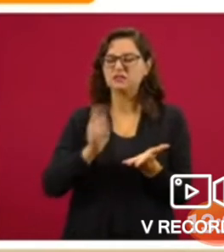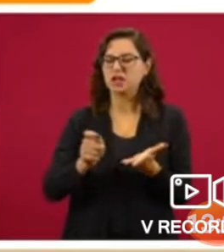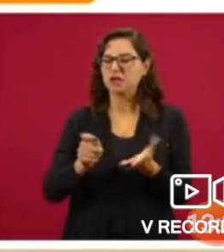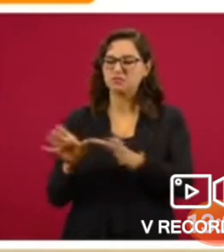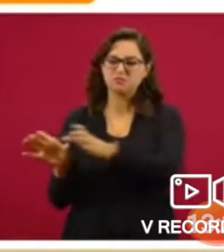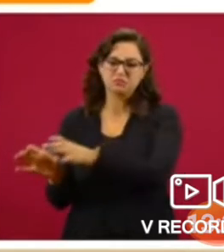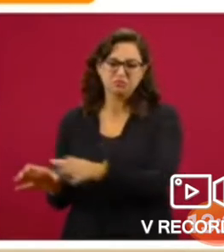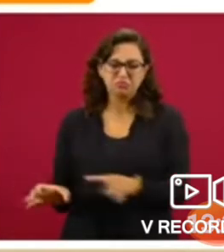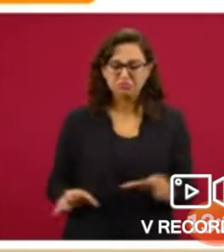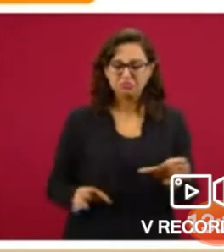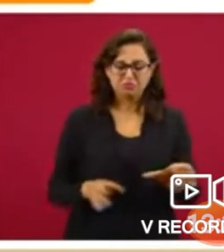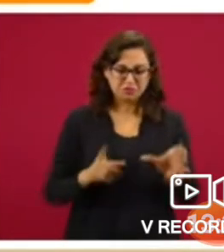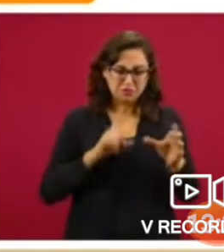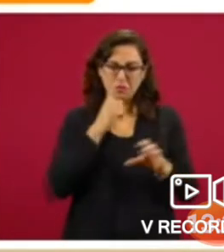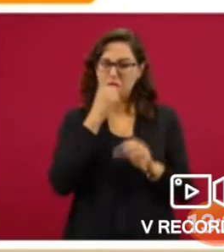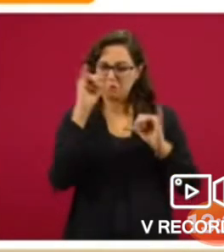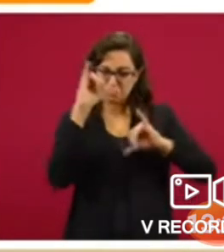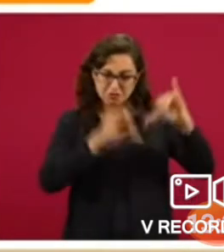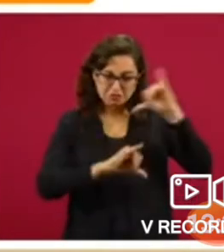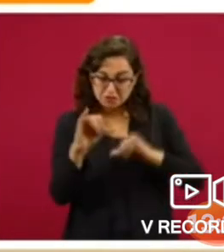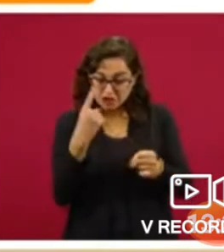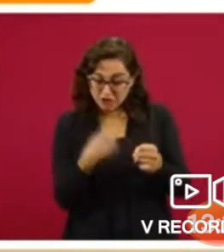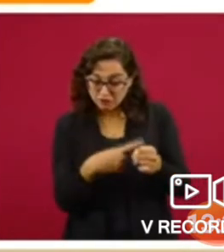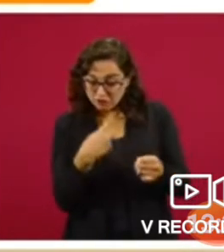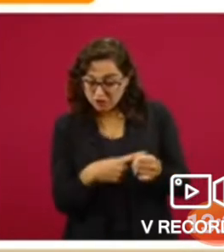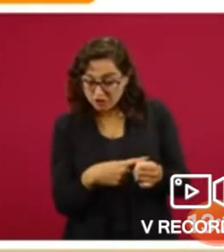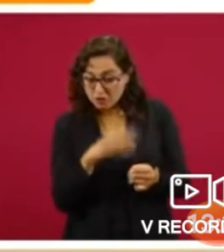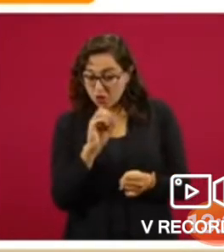se les hicieron pruebas de laboratorio y no tuvieron